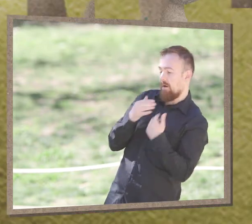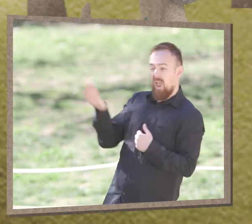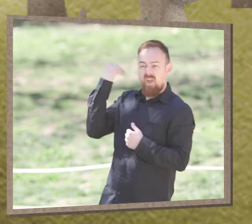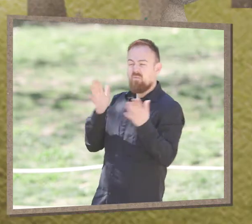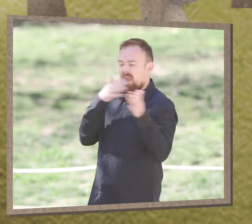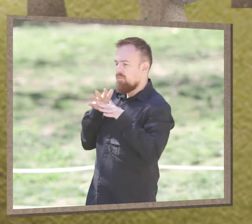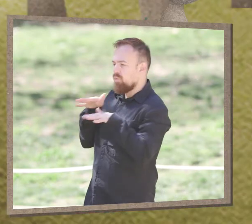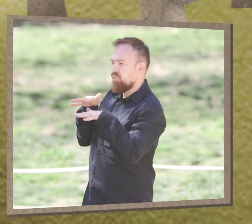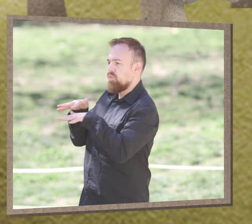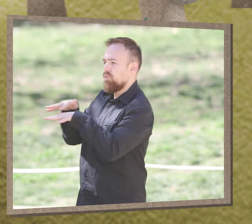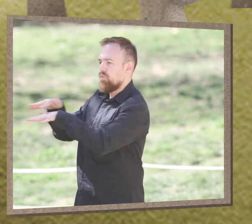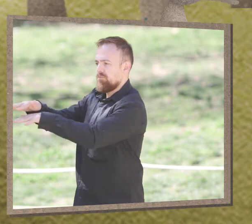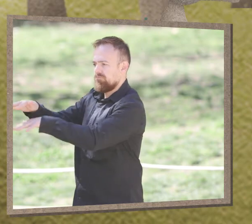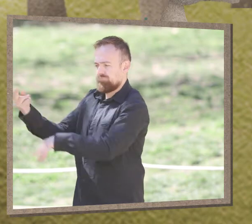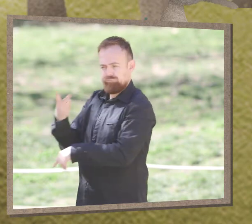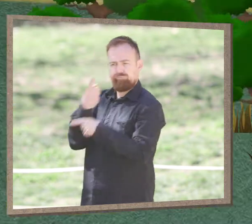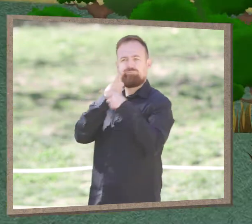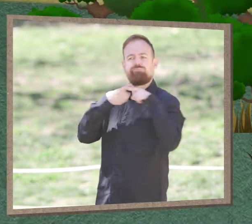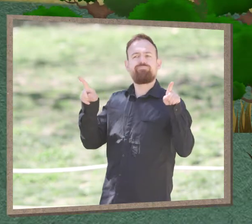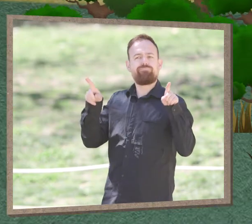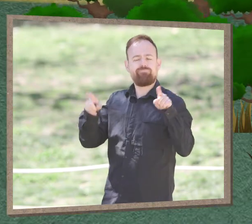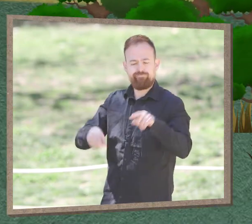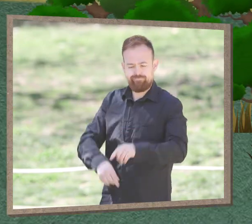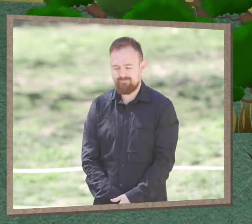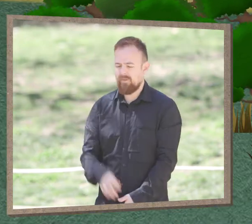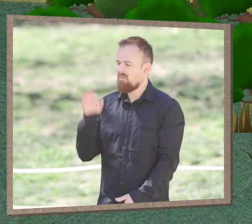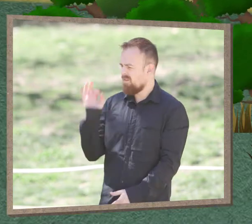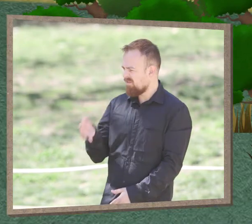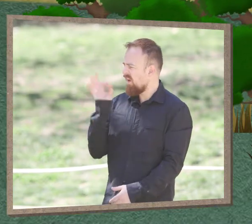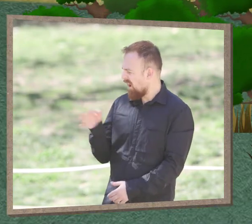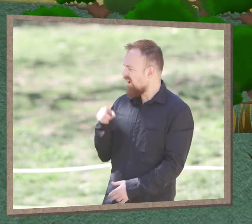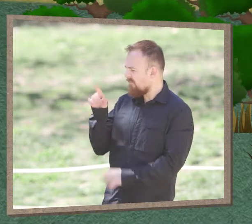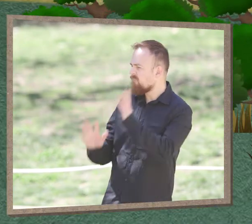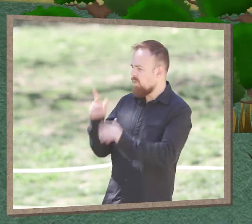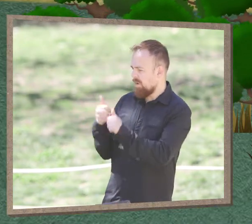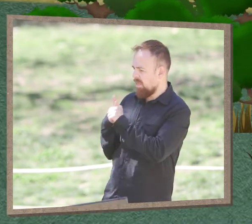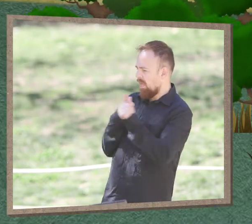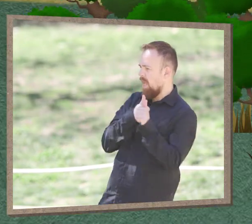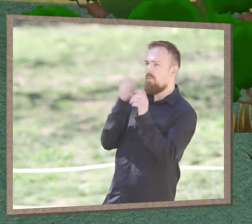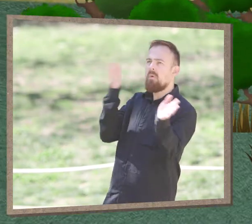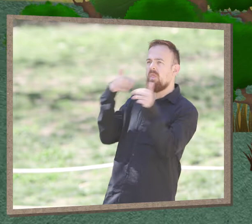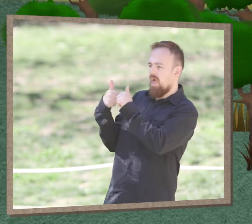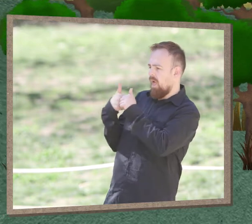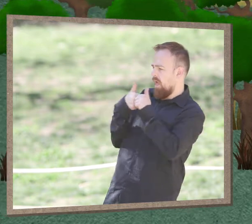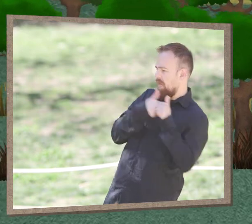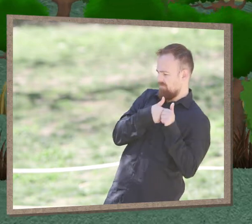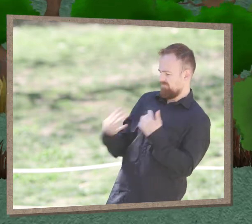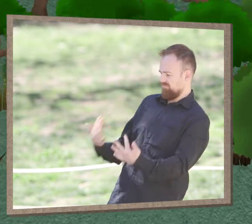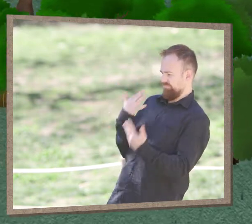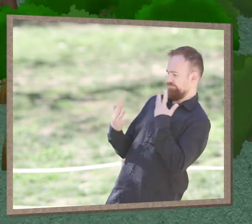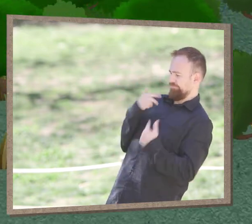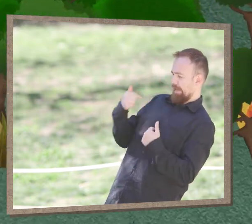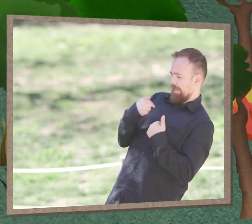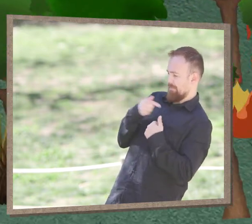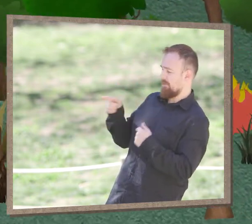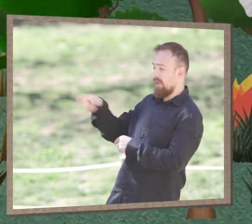El fuego sigue la misma dirección del viento y viene hacia nosotros. Y a diferencia del de ayer, que iba cuesta abajo, este va más